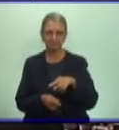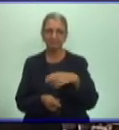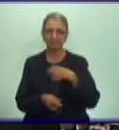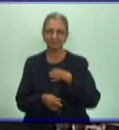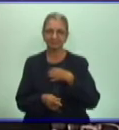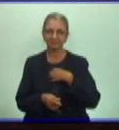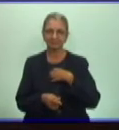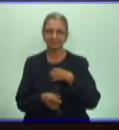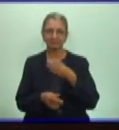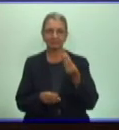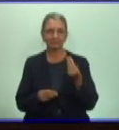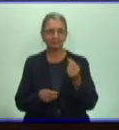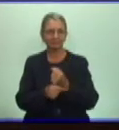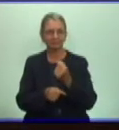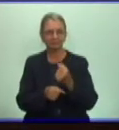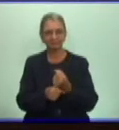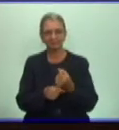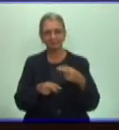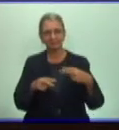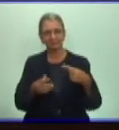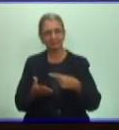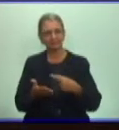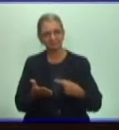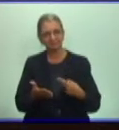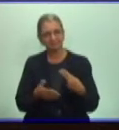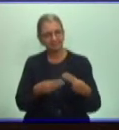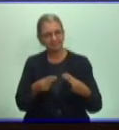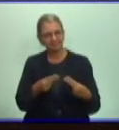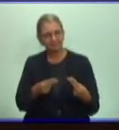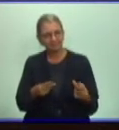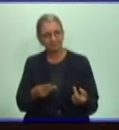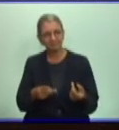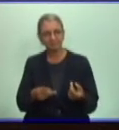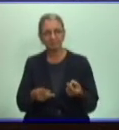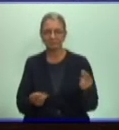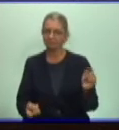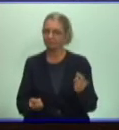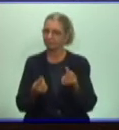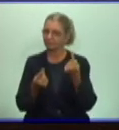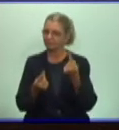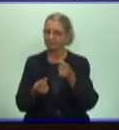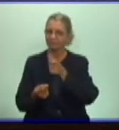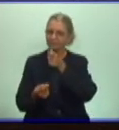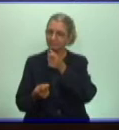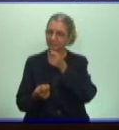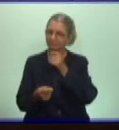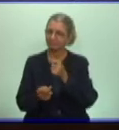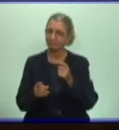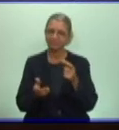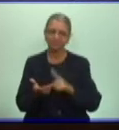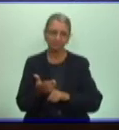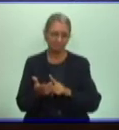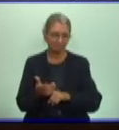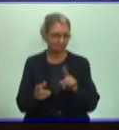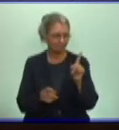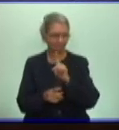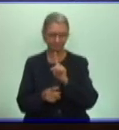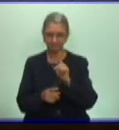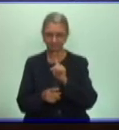trabajo que es realizar, no solamente evacuando dudas de los padres en relación con la enseñanza primaria, sino también por asegurar